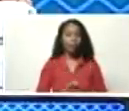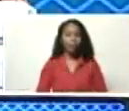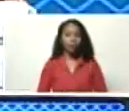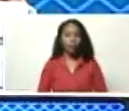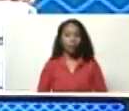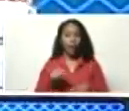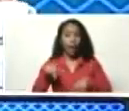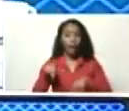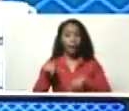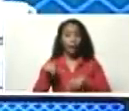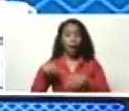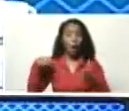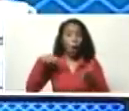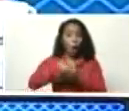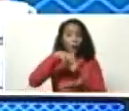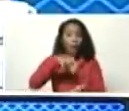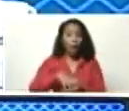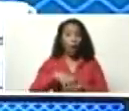Este golpe de Estado fue